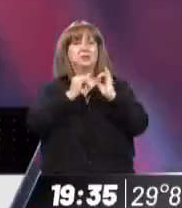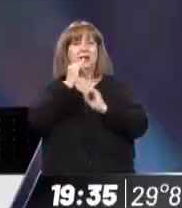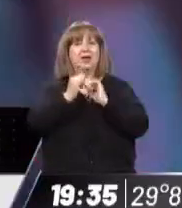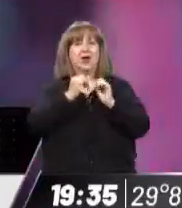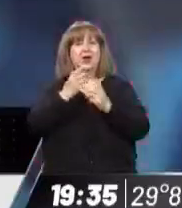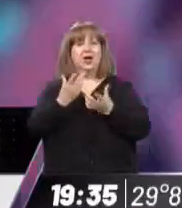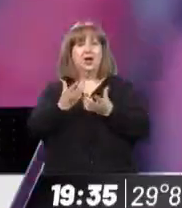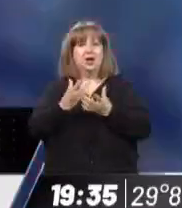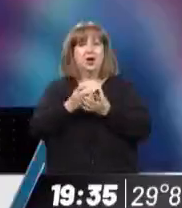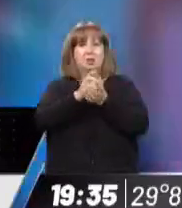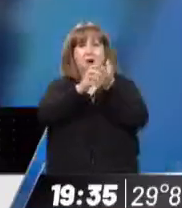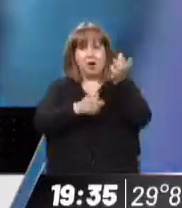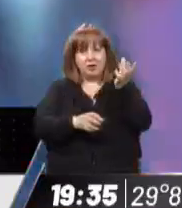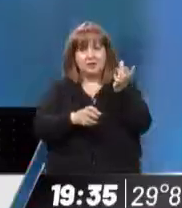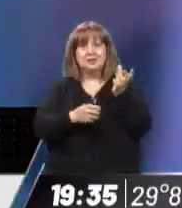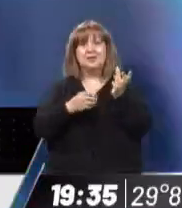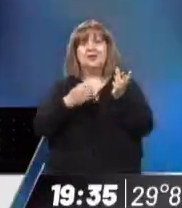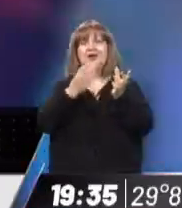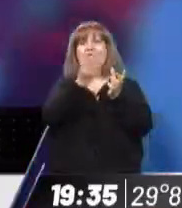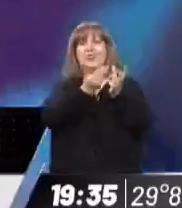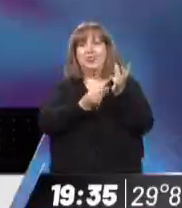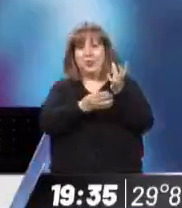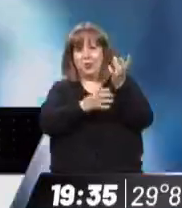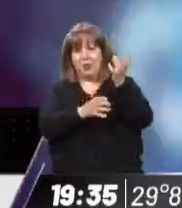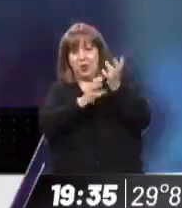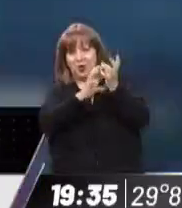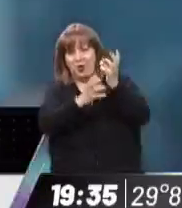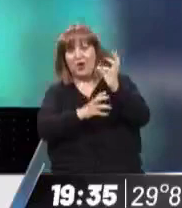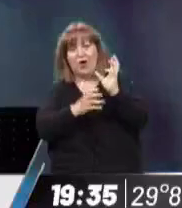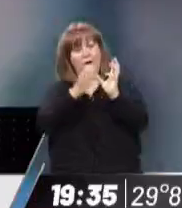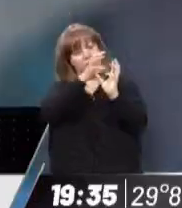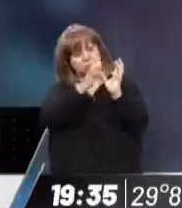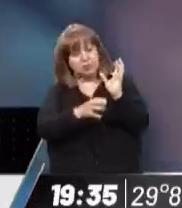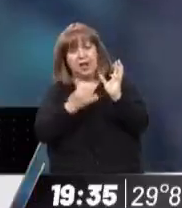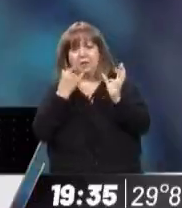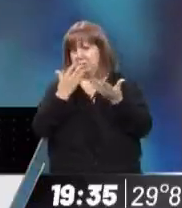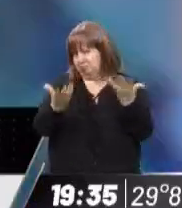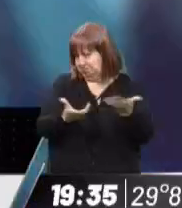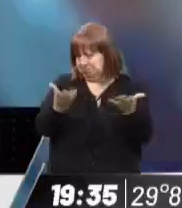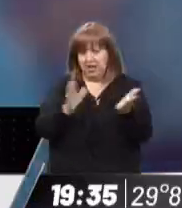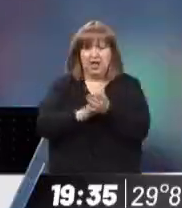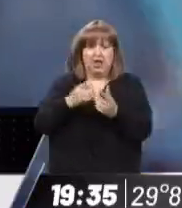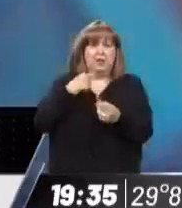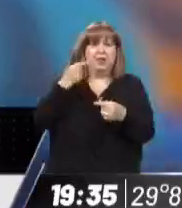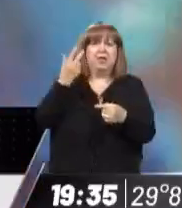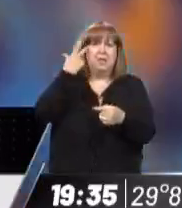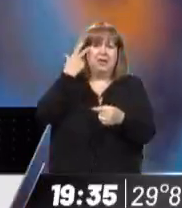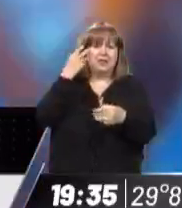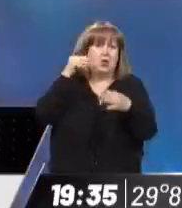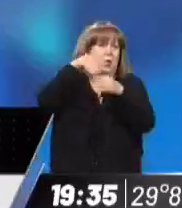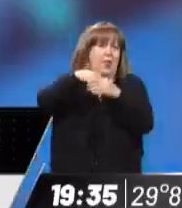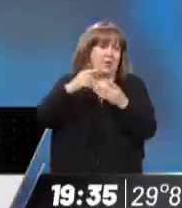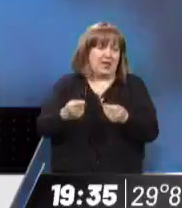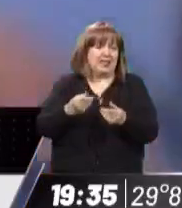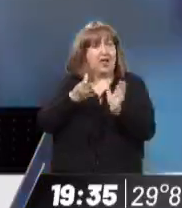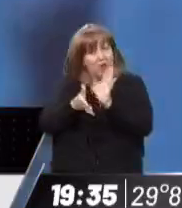con la cara de Mbappé. Pero Mbappé, anda a hablar con el Dibu, que es mayor de edad, claro, y se puede hacer cargo Messi de sus actos. ¿Qué tiene que ver Messi? Te